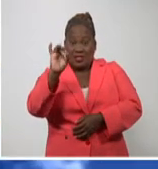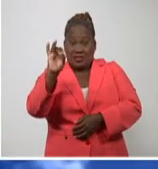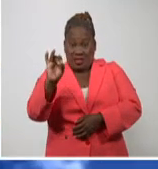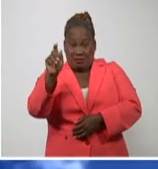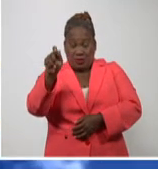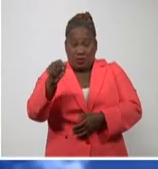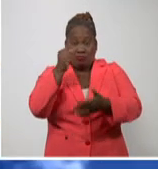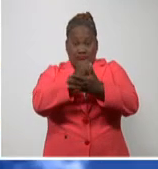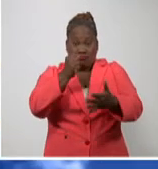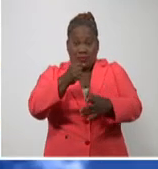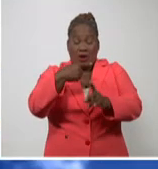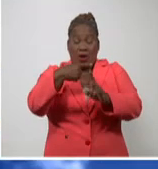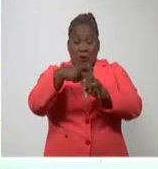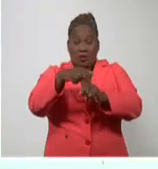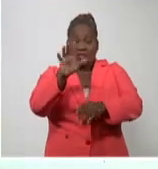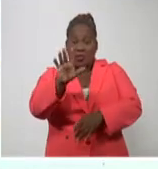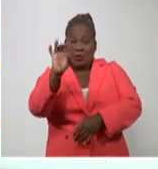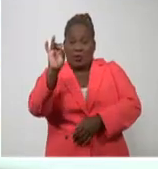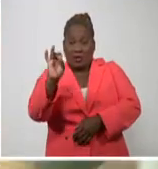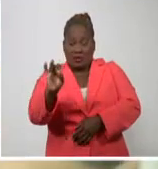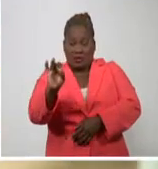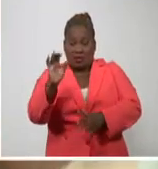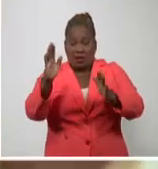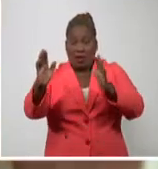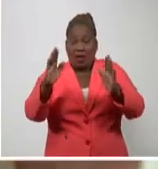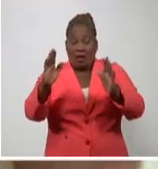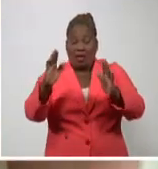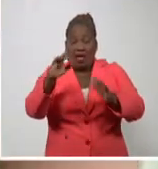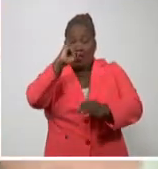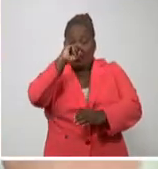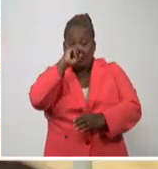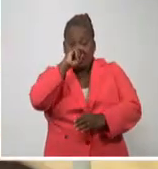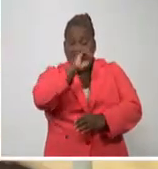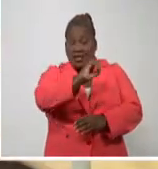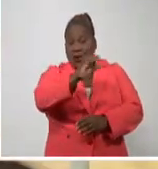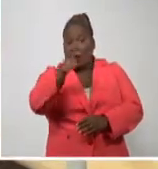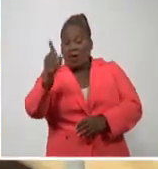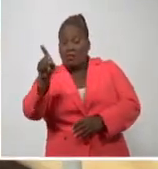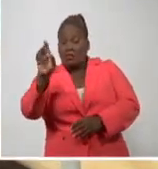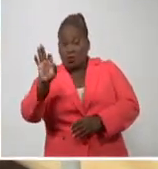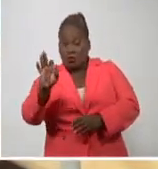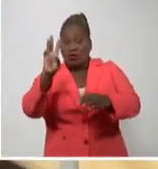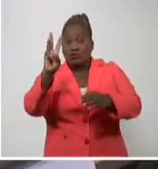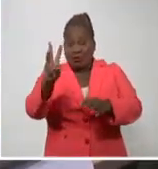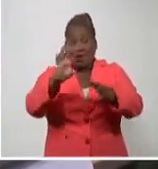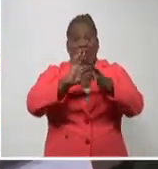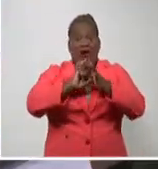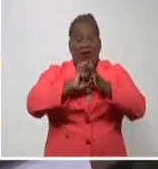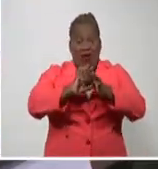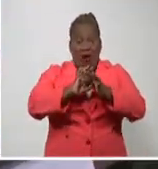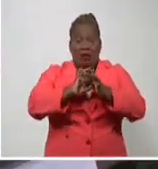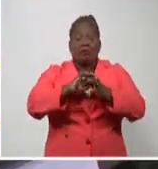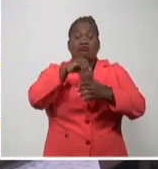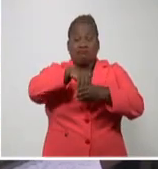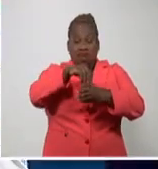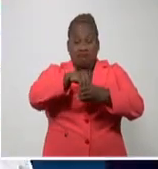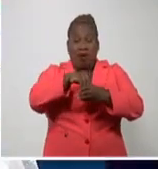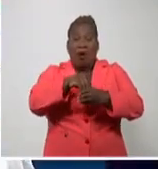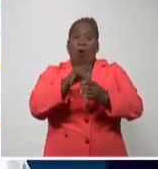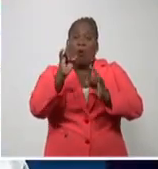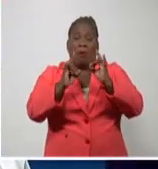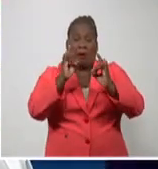confirmados, una etapa 57 hospitalaria están en el de rango de edades pediatría o de pediátricas, terapia tres de intensiva ellos graves, después incluyendo de un haber comenzado lactante con de los